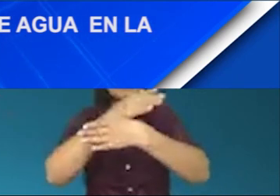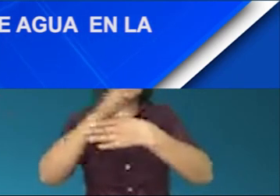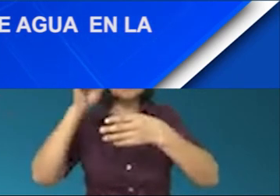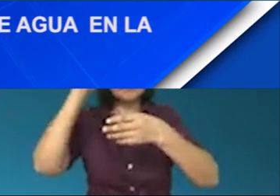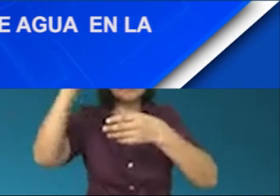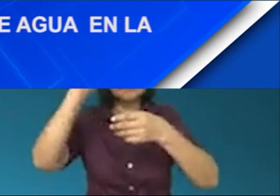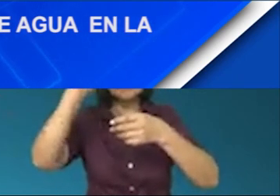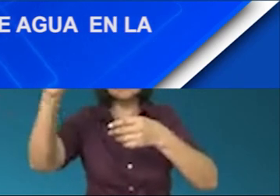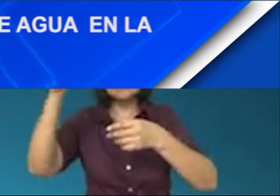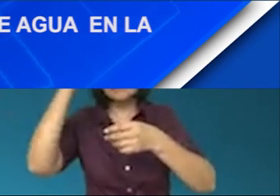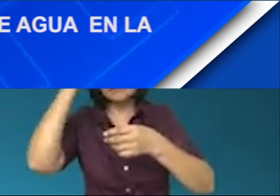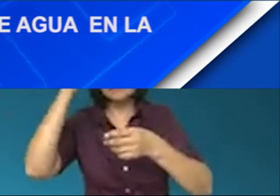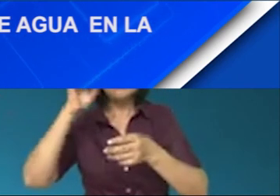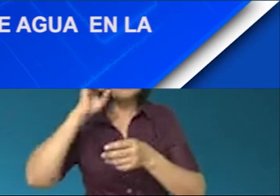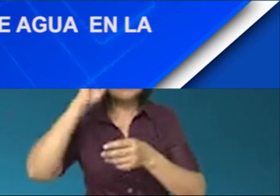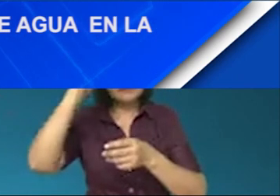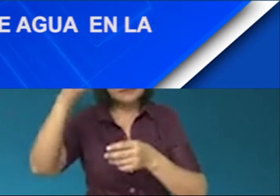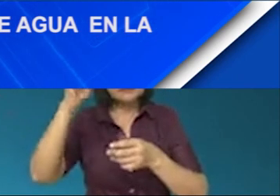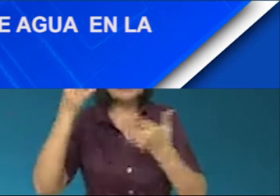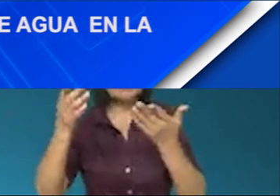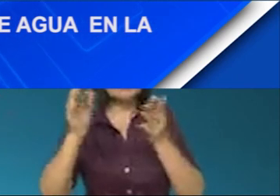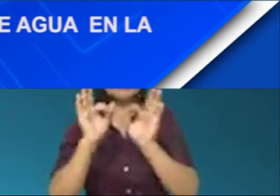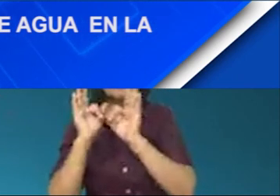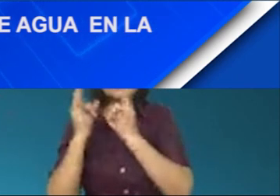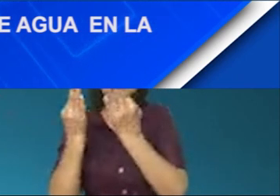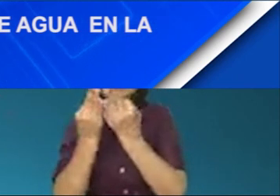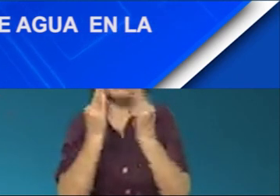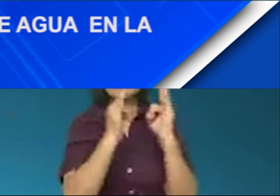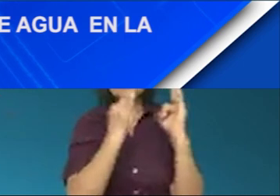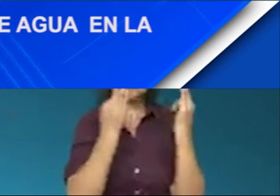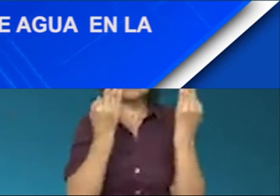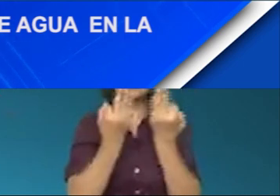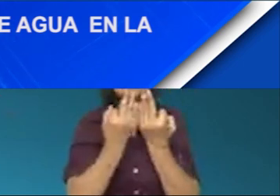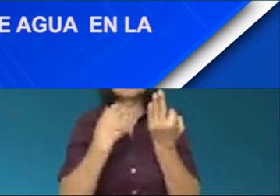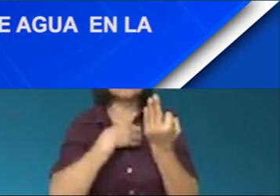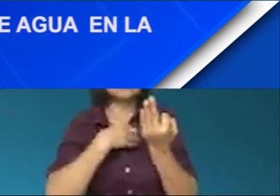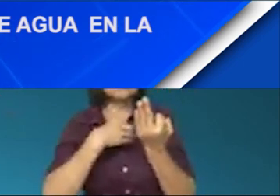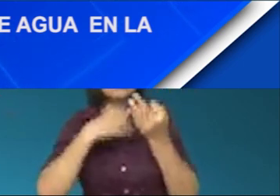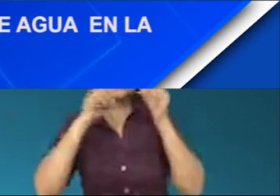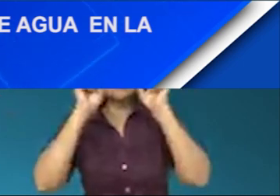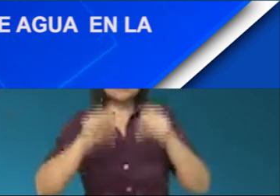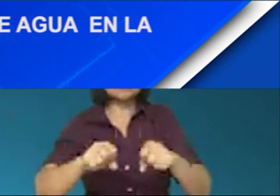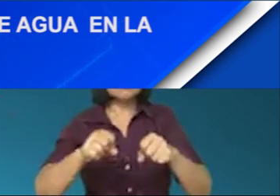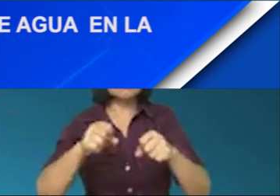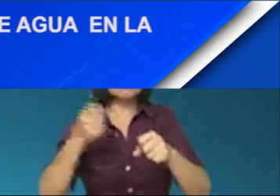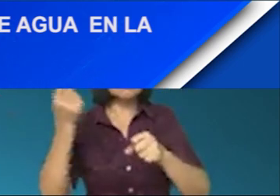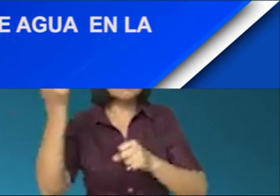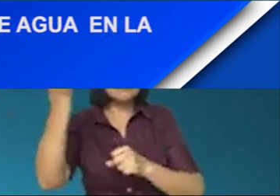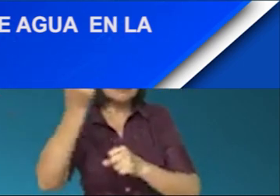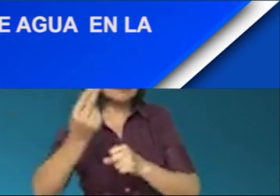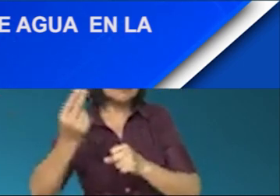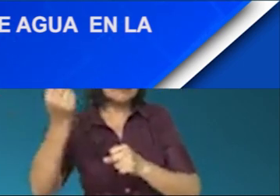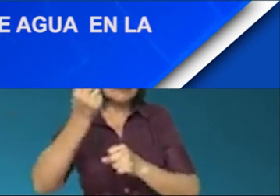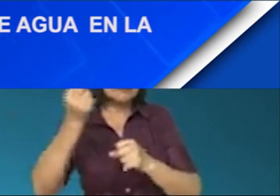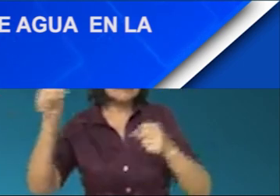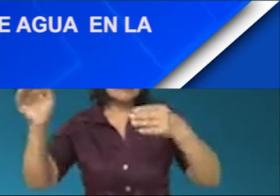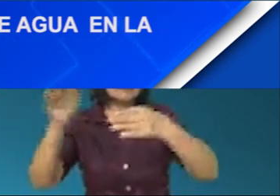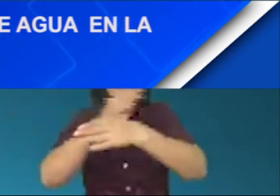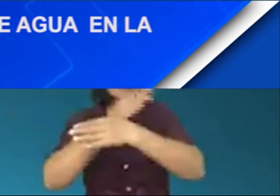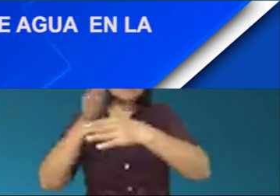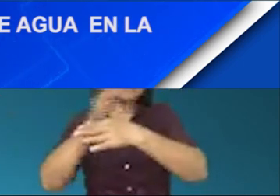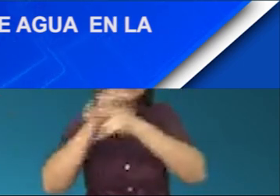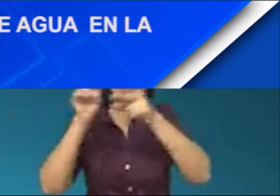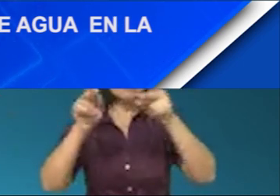las vamos a hacer de la manera correcta, ¿verdad? Vamos a ampliar las fuentes de abastecimiento de agua. Vamos